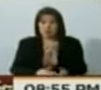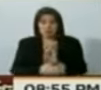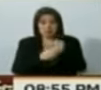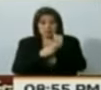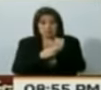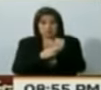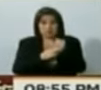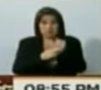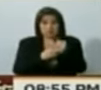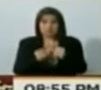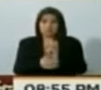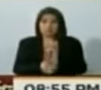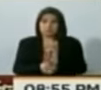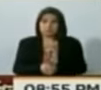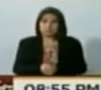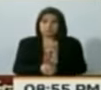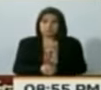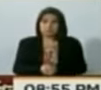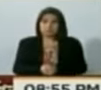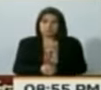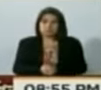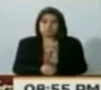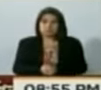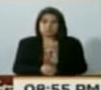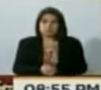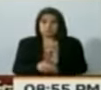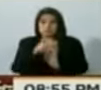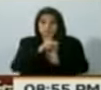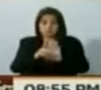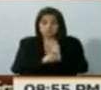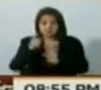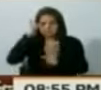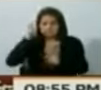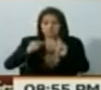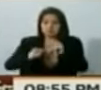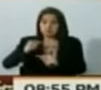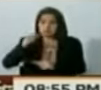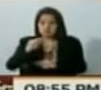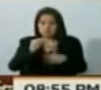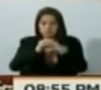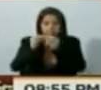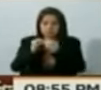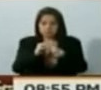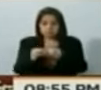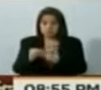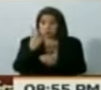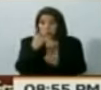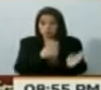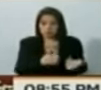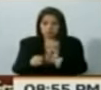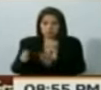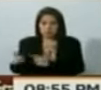Luis Almugre. Dentro del plan del día después ya están planificadas una serie de acciones que serán ejecutadas en 4 fases.